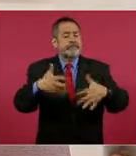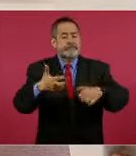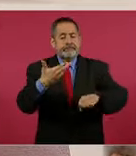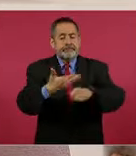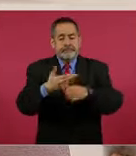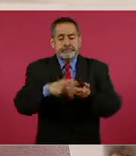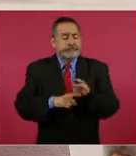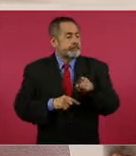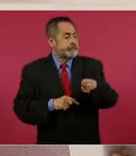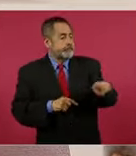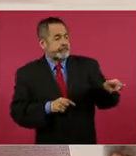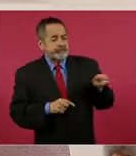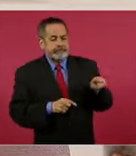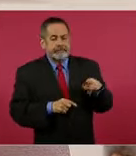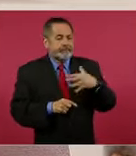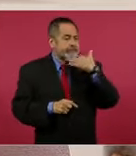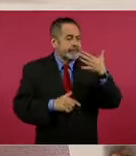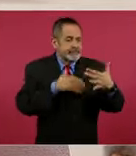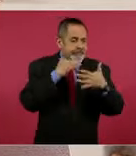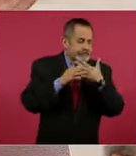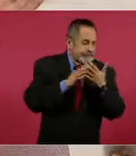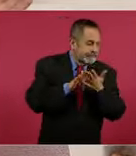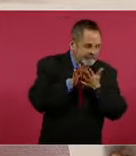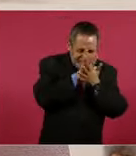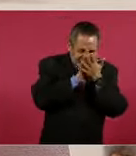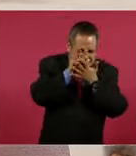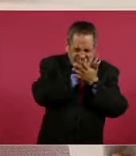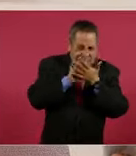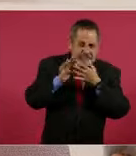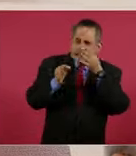que trafican con la información,